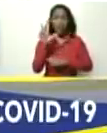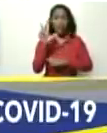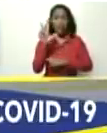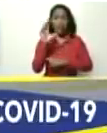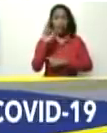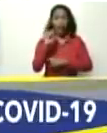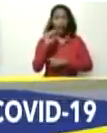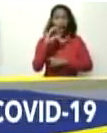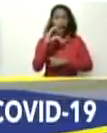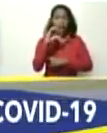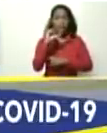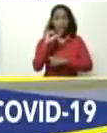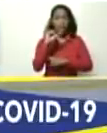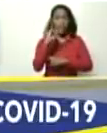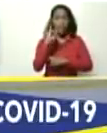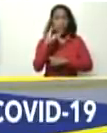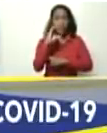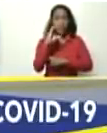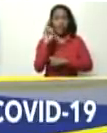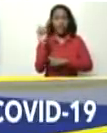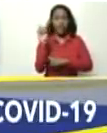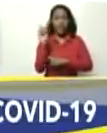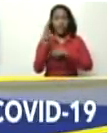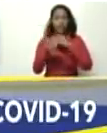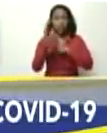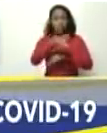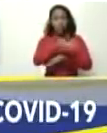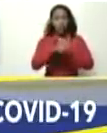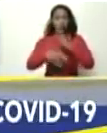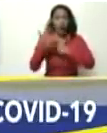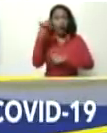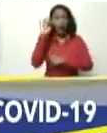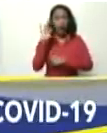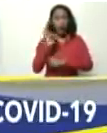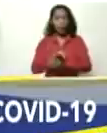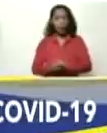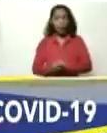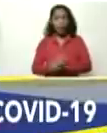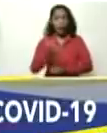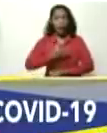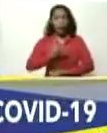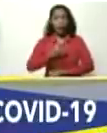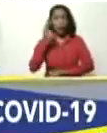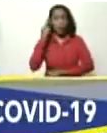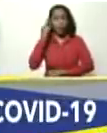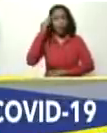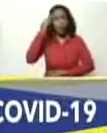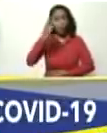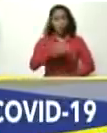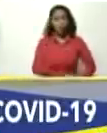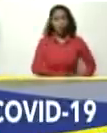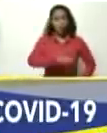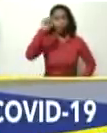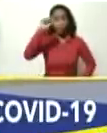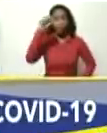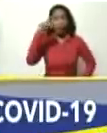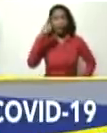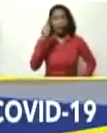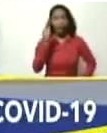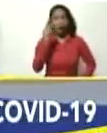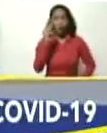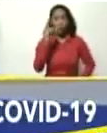país. Esta ASIC donde está la alcaldesa Carmen Teresa, Nahum